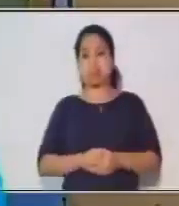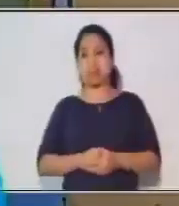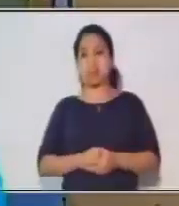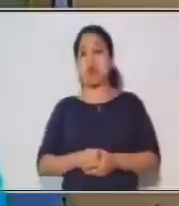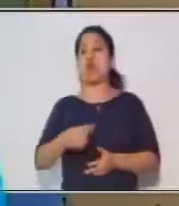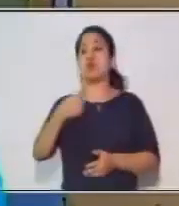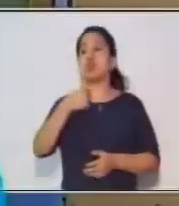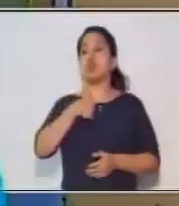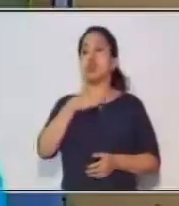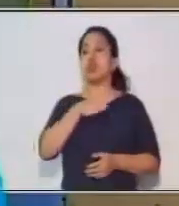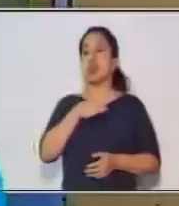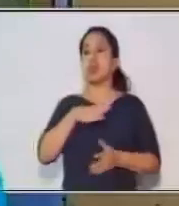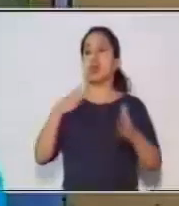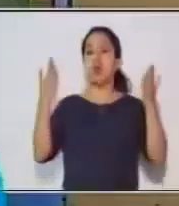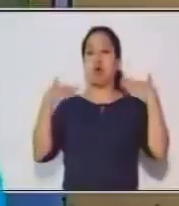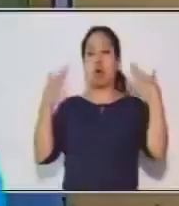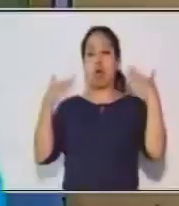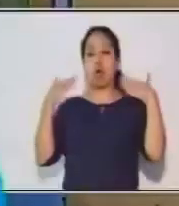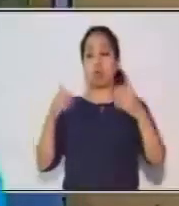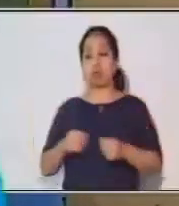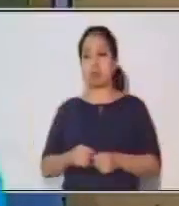yo tengo calor,